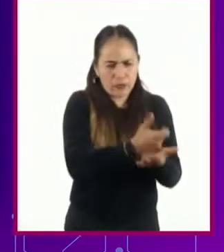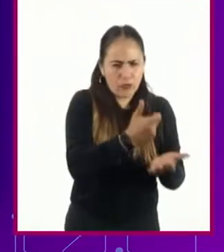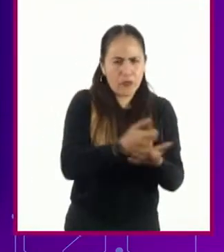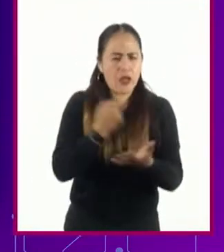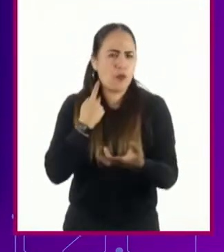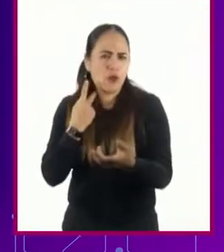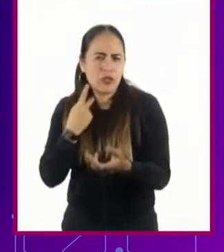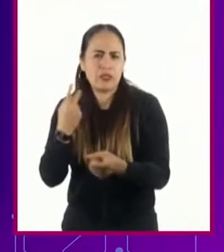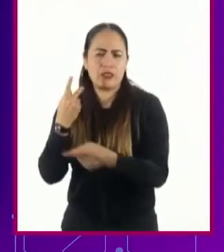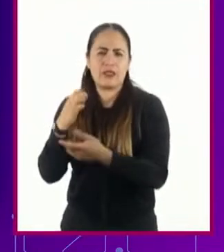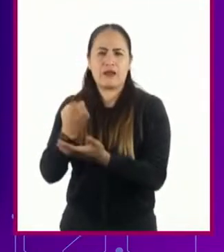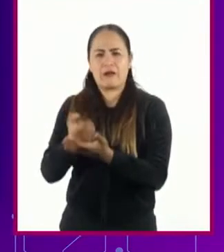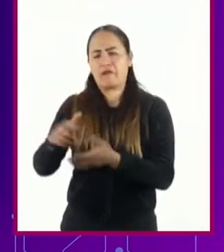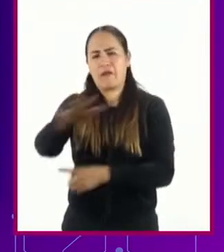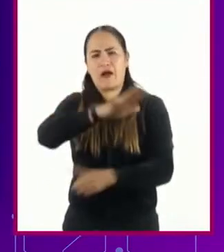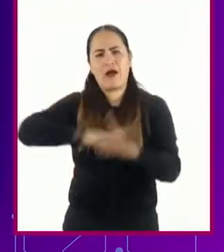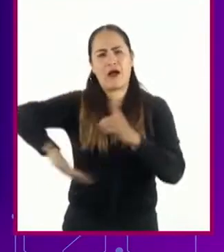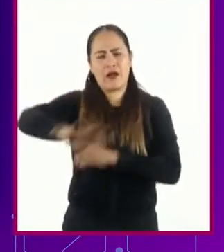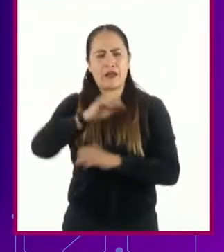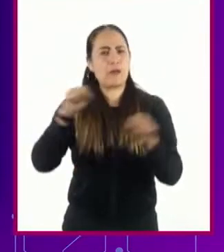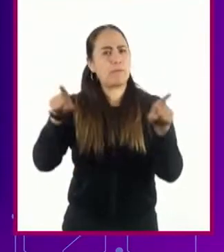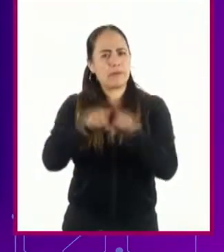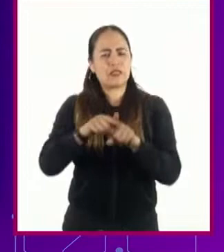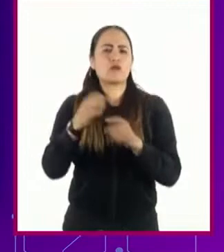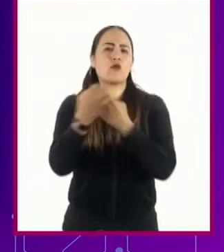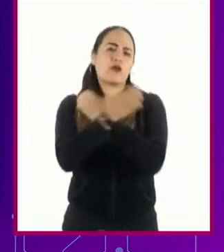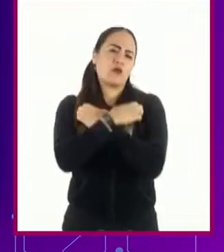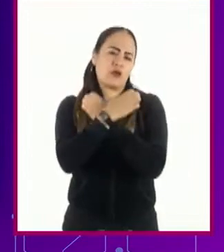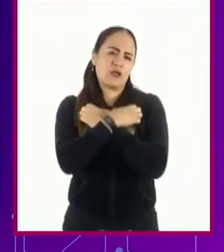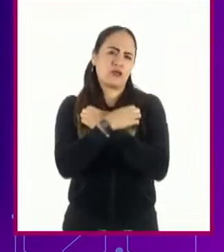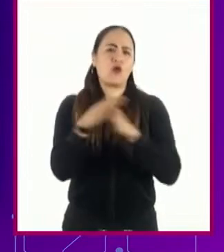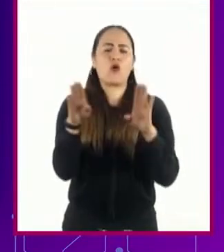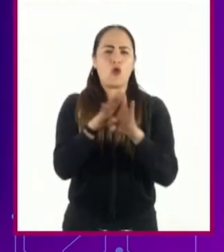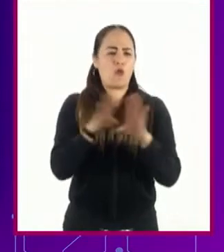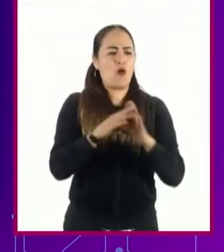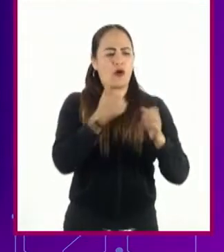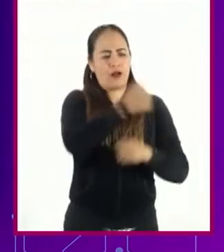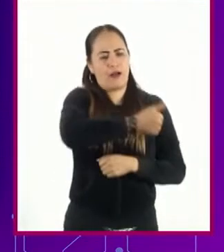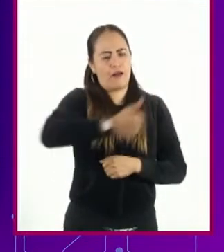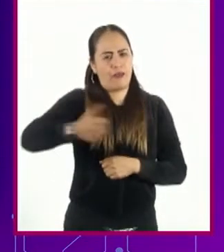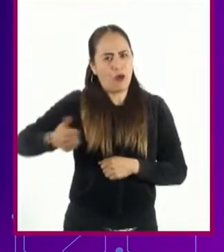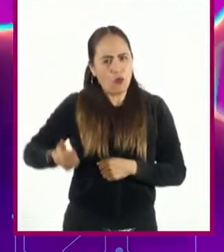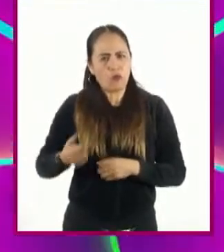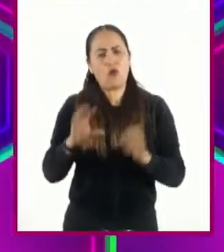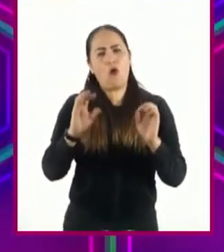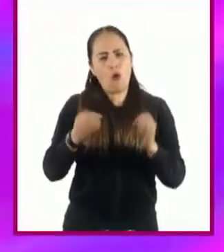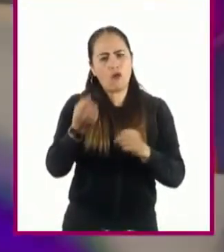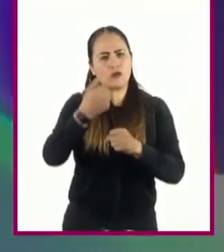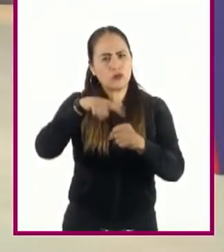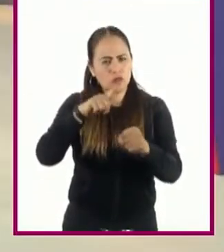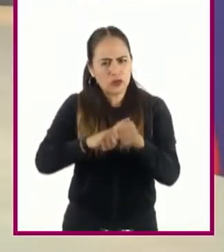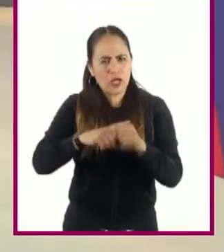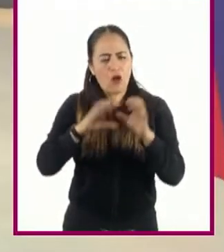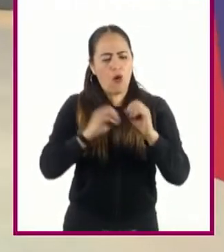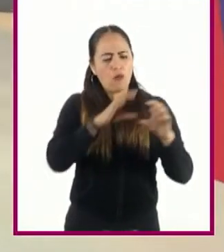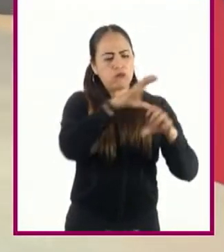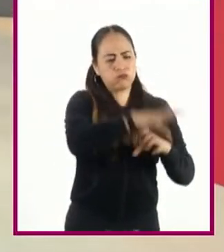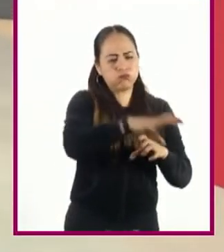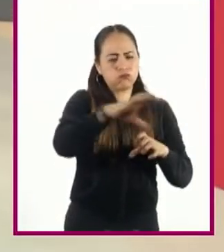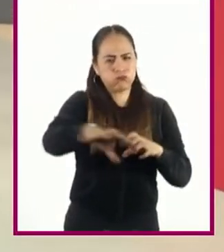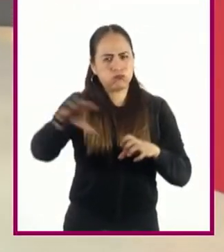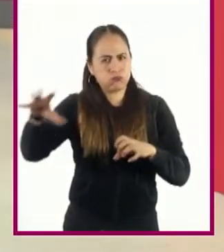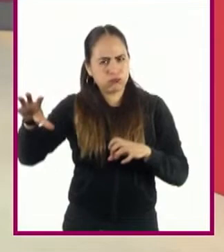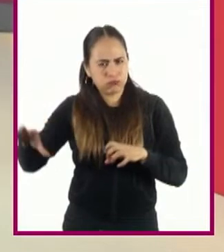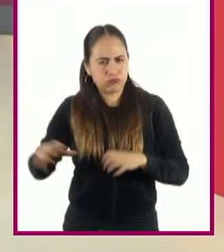política, ecología y, por supuesto, en la educación, y lo hace a nivel individual, social y estructural. ¿Qué